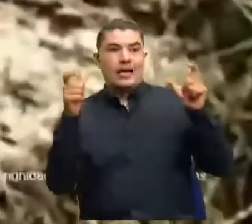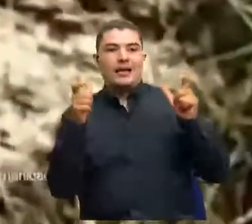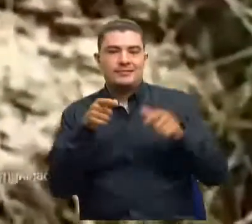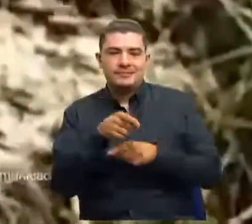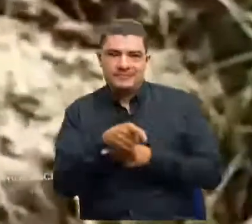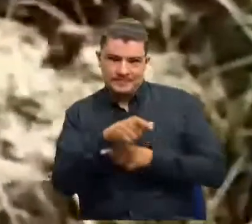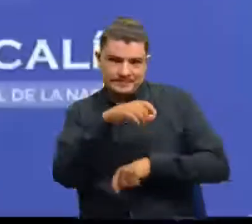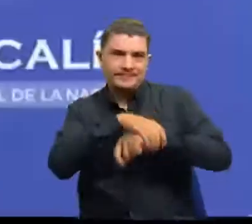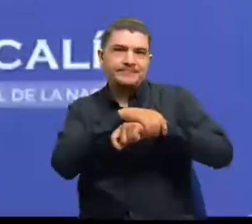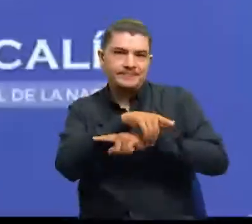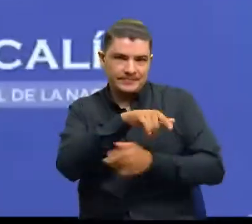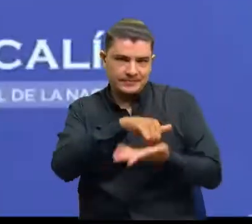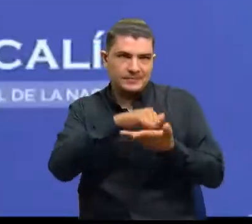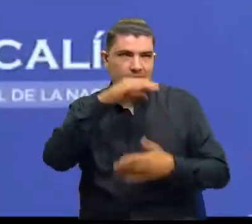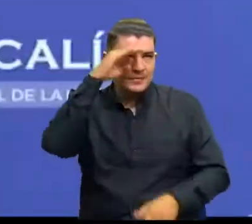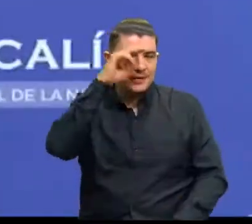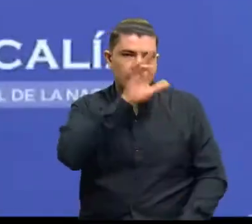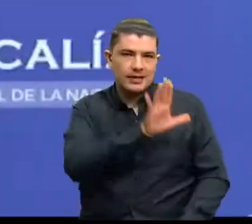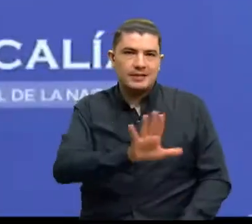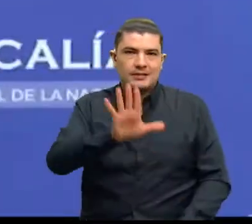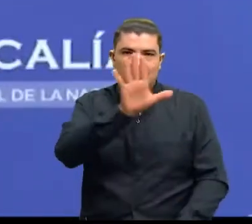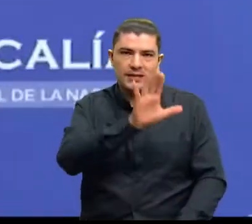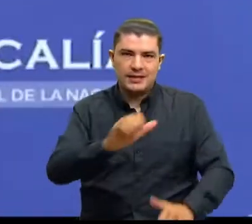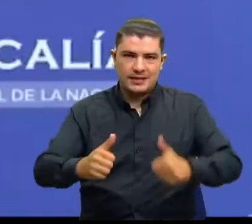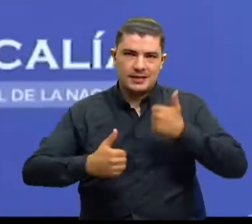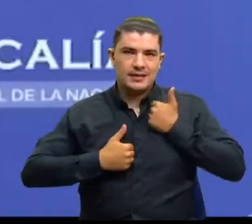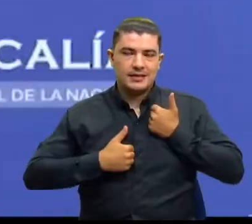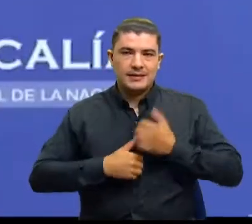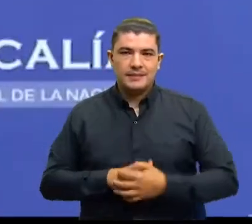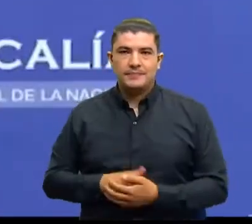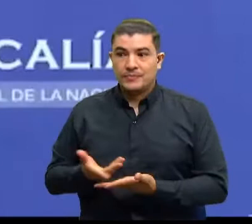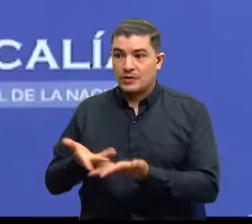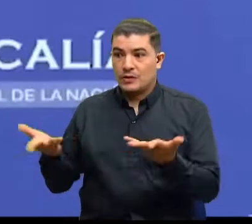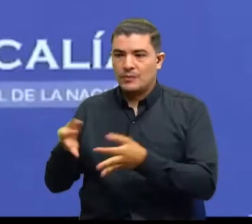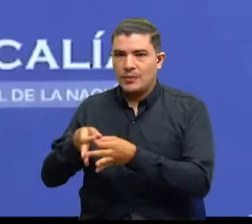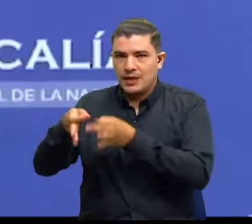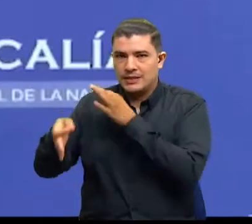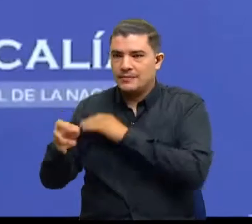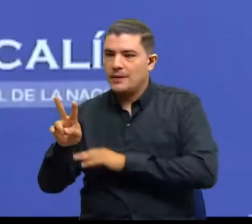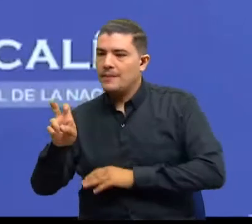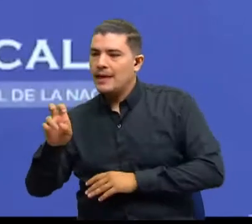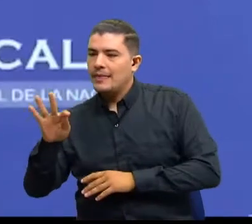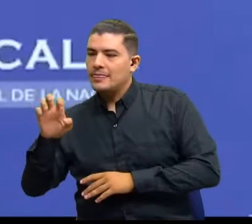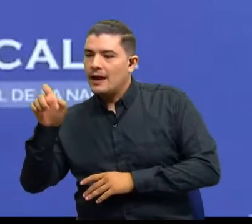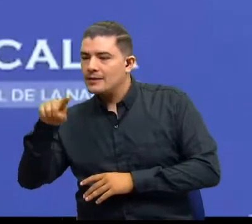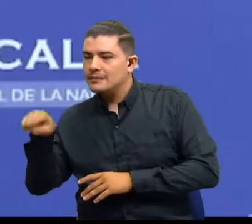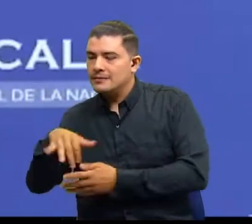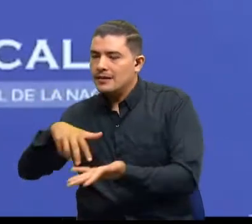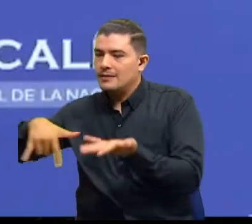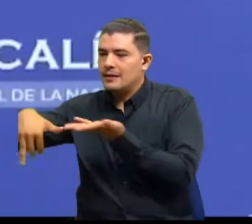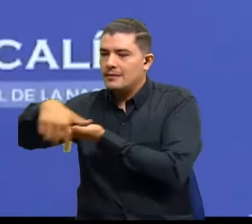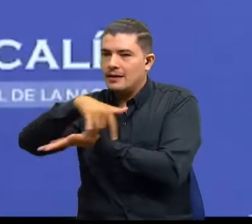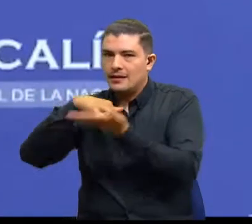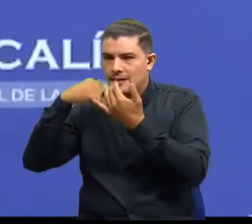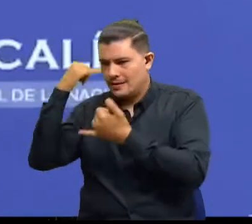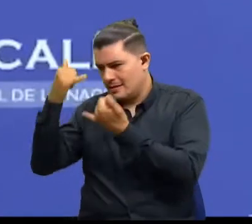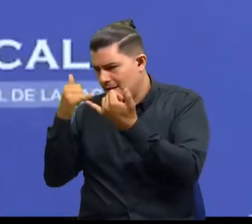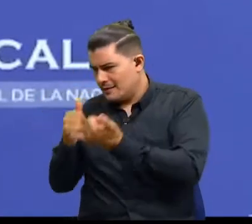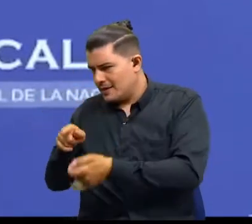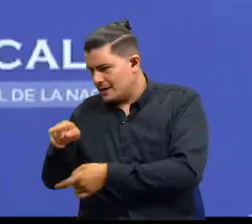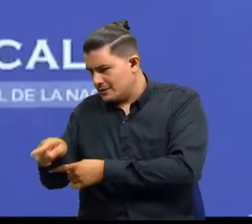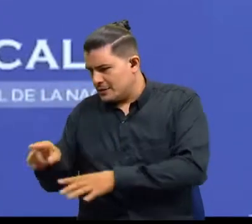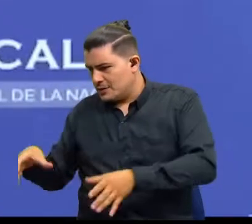del páramo de Santurbán, en Beta, Santander, fue intervenido un frente de minería ilegal en la modalidad de